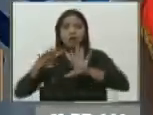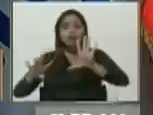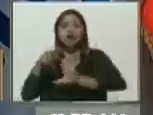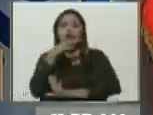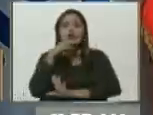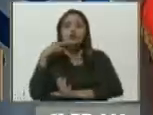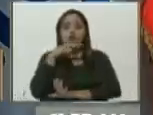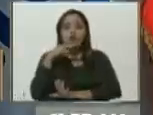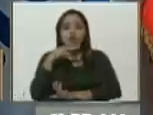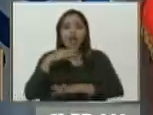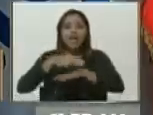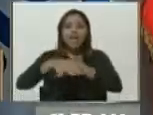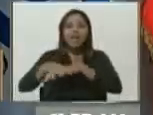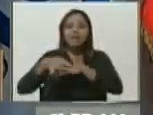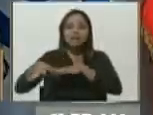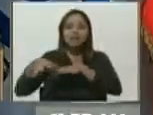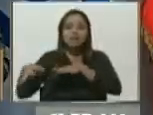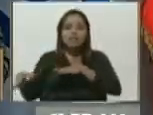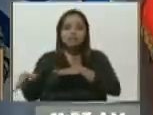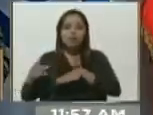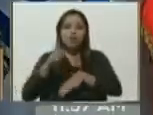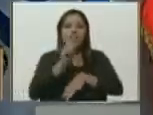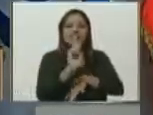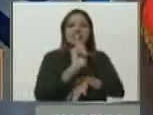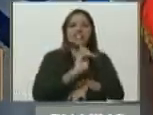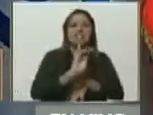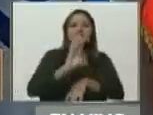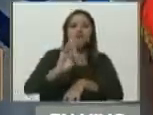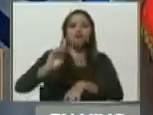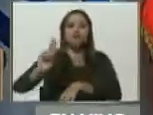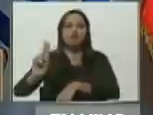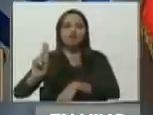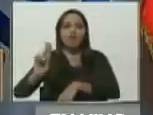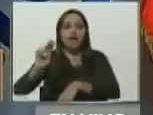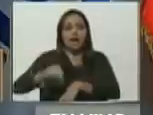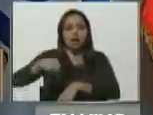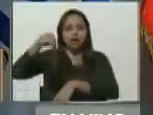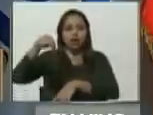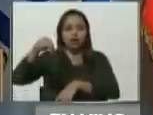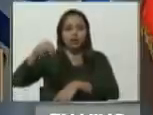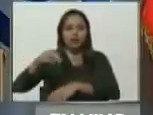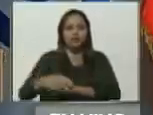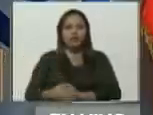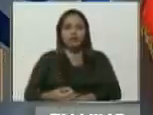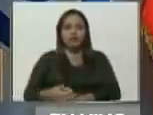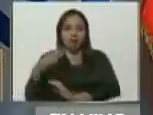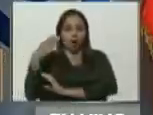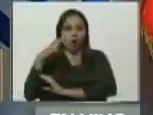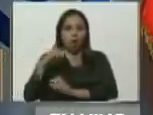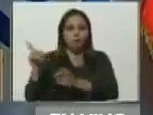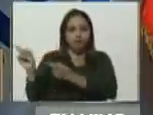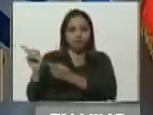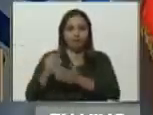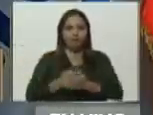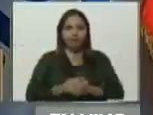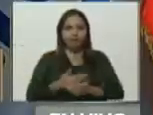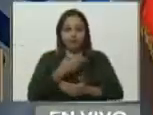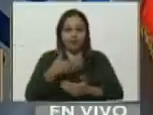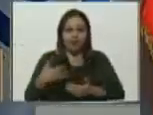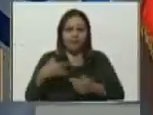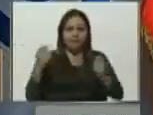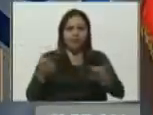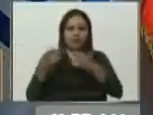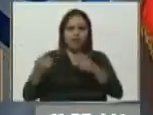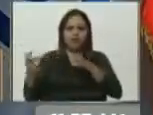urbano del municipio de Tibú, norte de Santander. Si son tan amables los periodistas y técnicos que